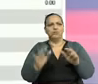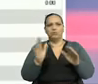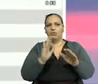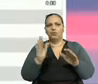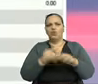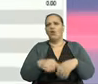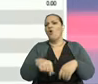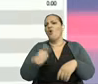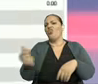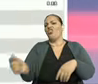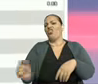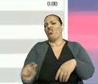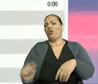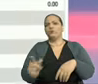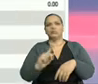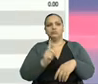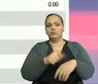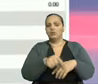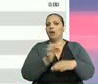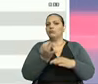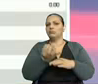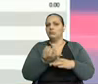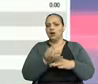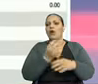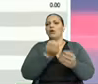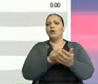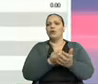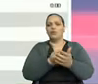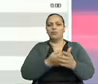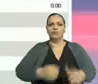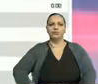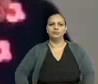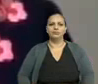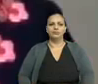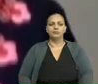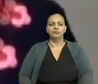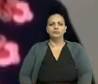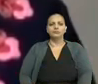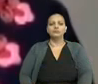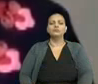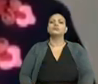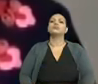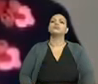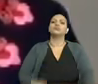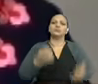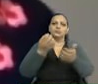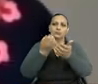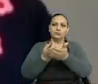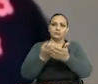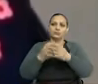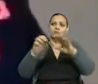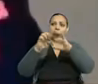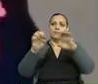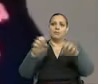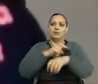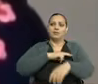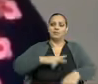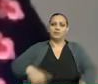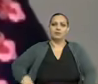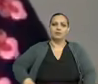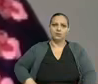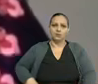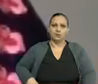pruebas rápidas a una empresa privada inhabilitada. Y es más, en este momento está habilitada. Aquí tengo